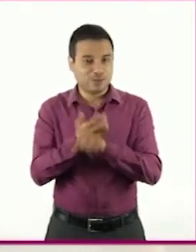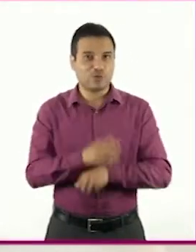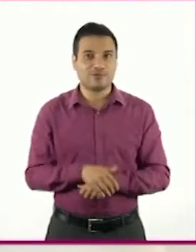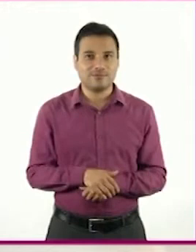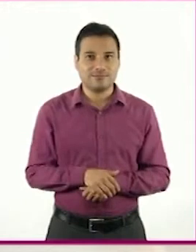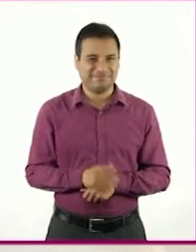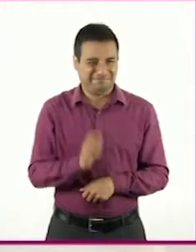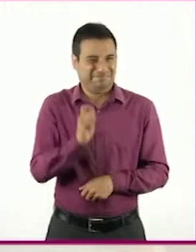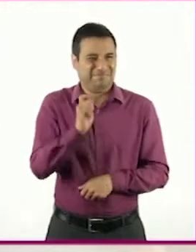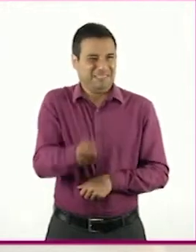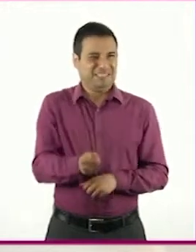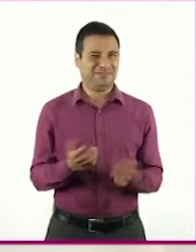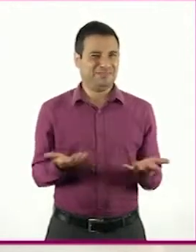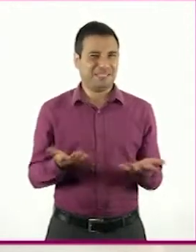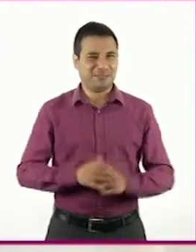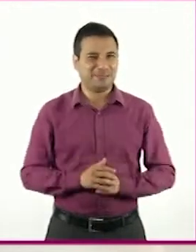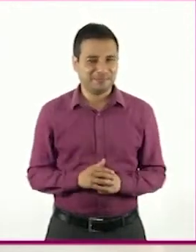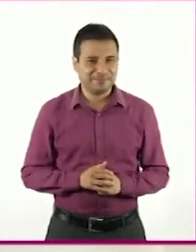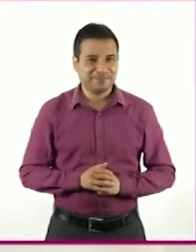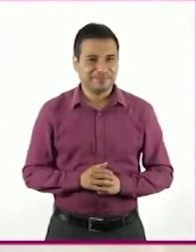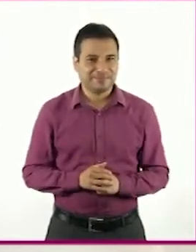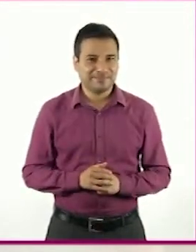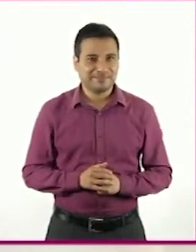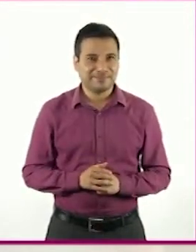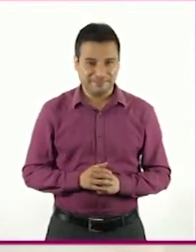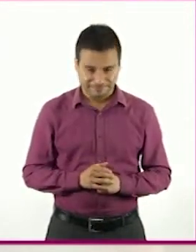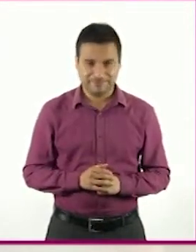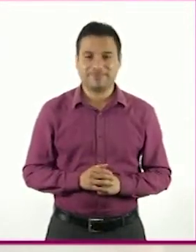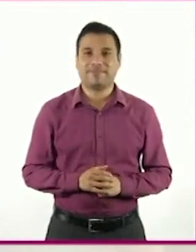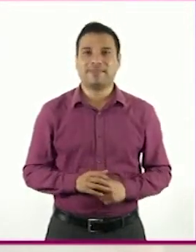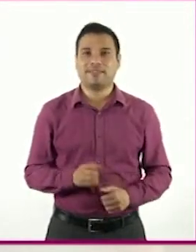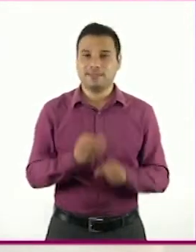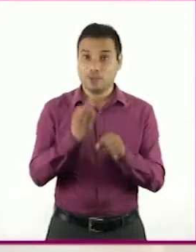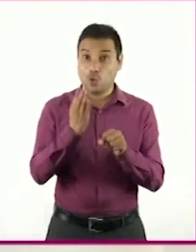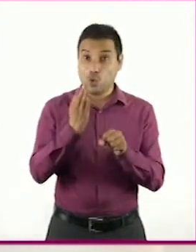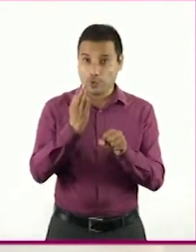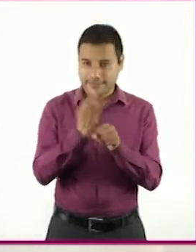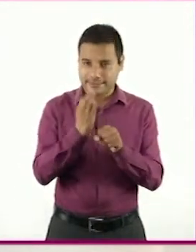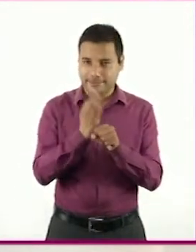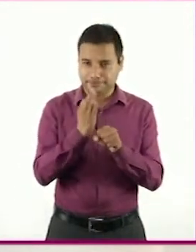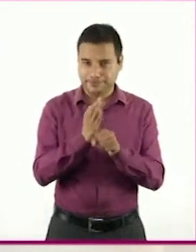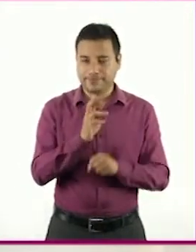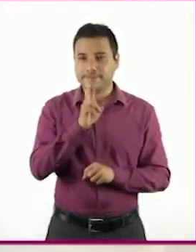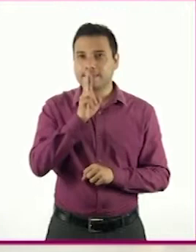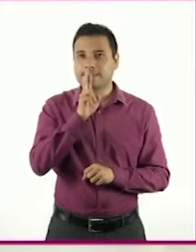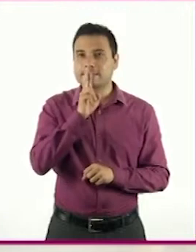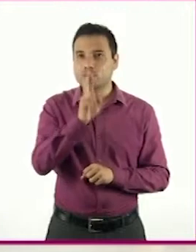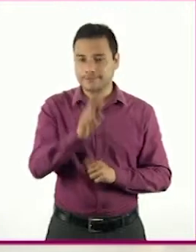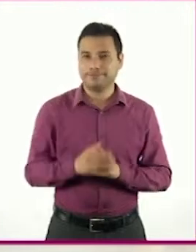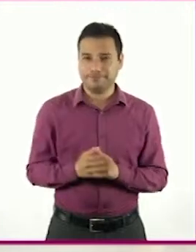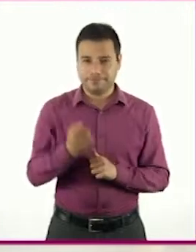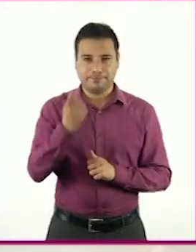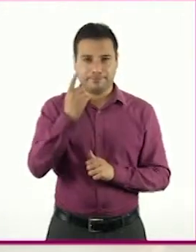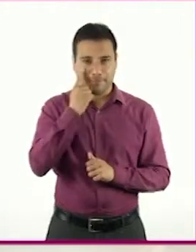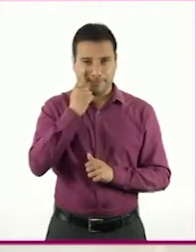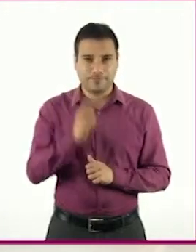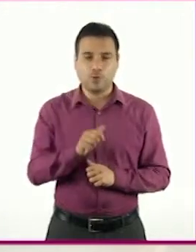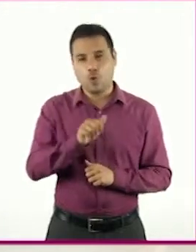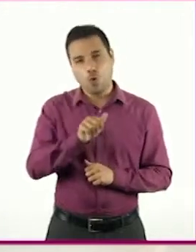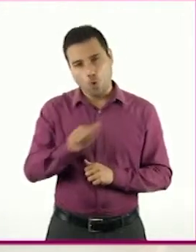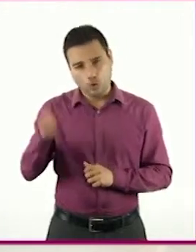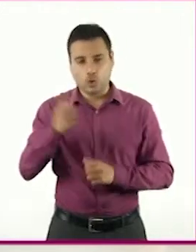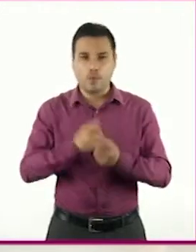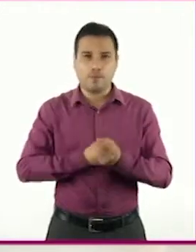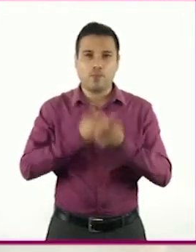consiste esto? Para responder esta pregunta y acercarnos al propósito de nuestra sesión, leamos un fragmento de otro